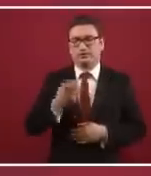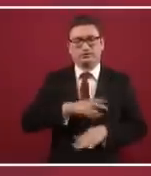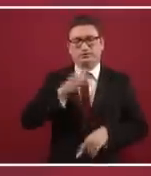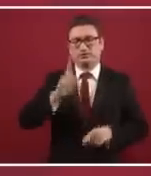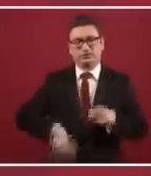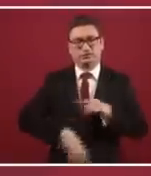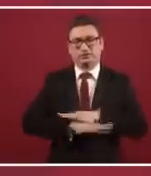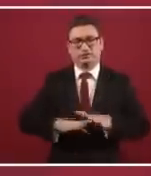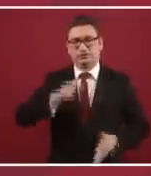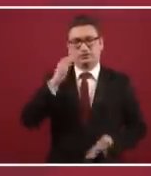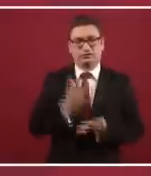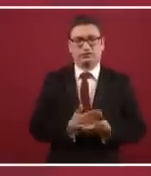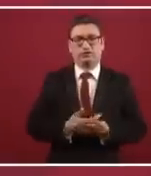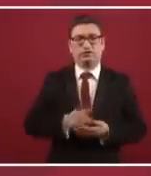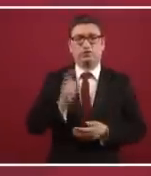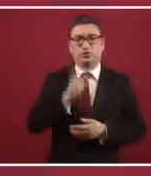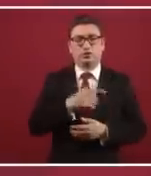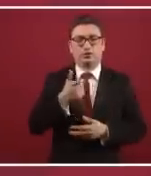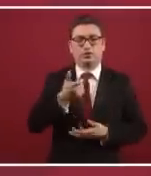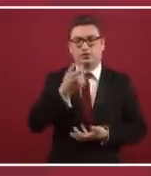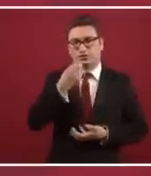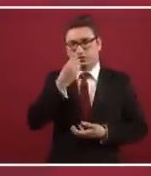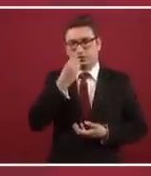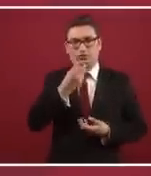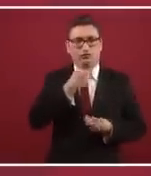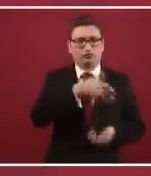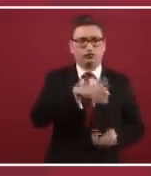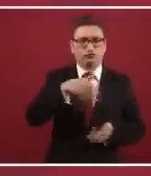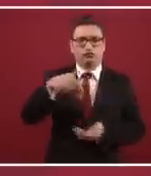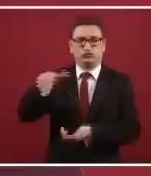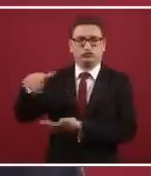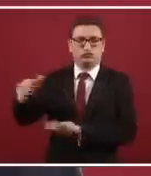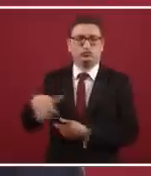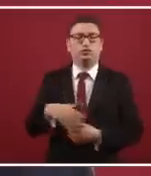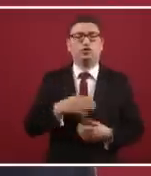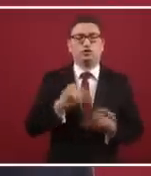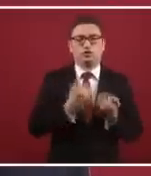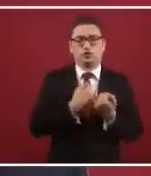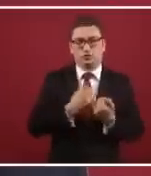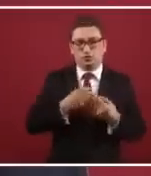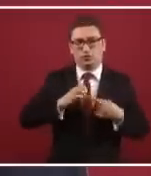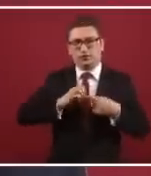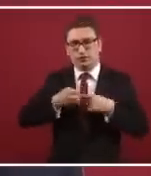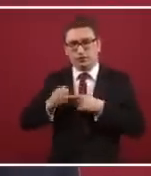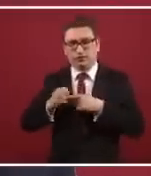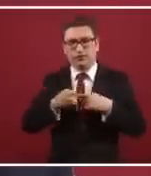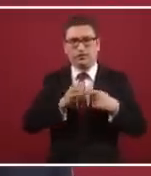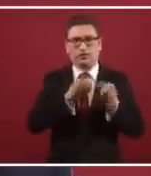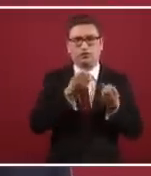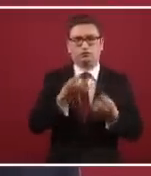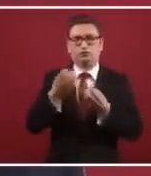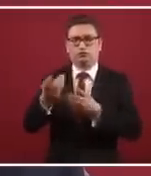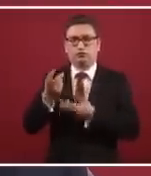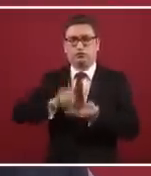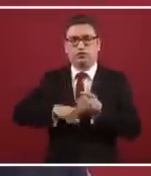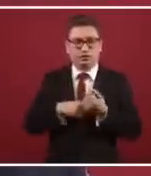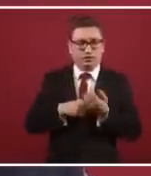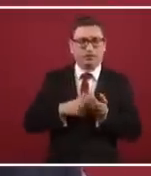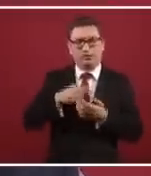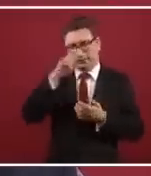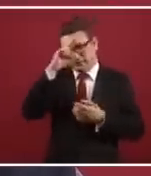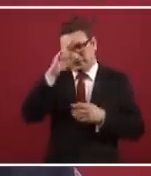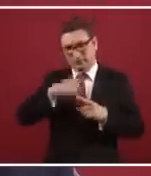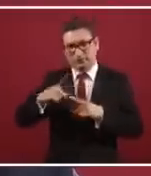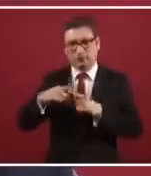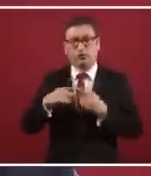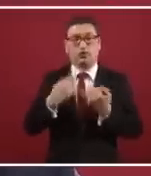lo del reparto de despensas, el reparto del frijol con gorgojo, el tráfico con la pobreza